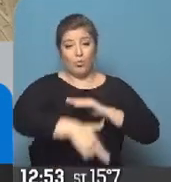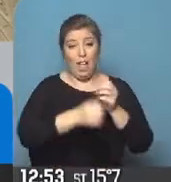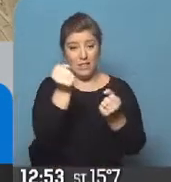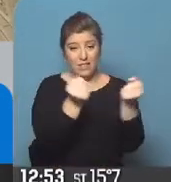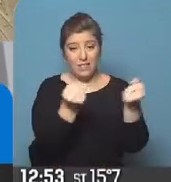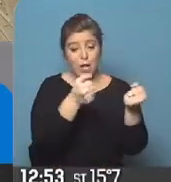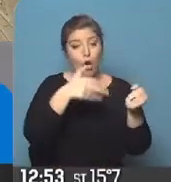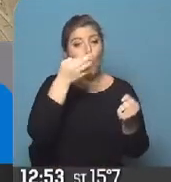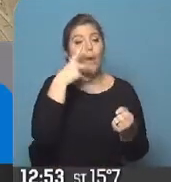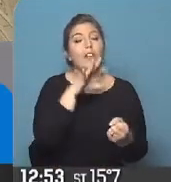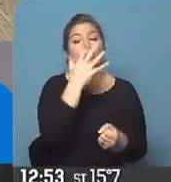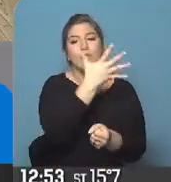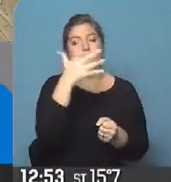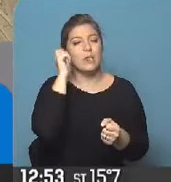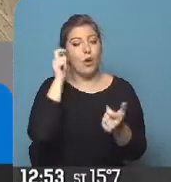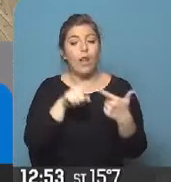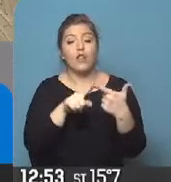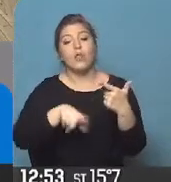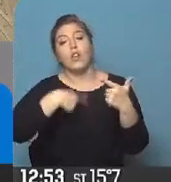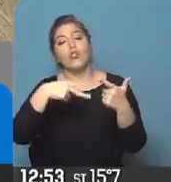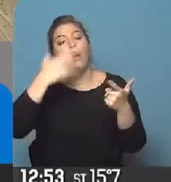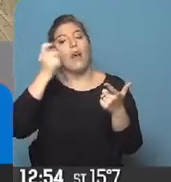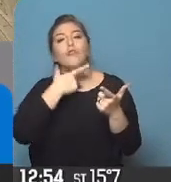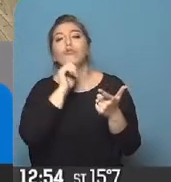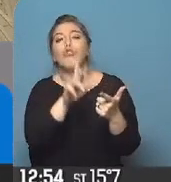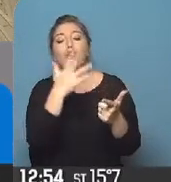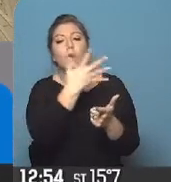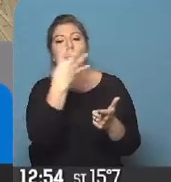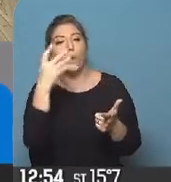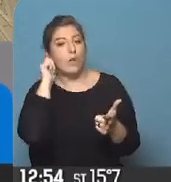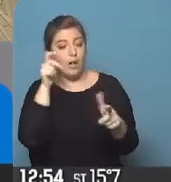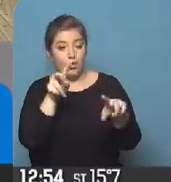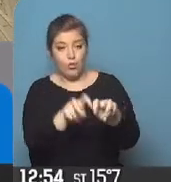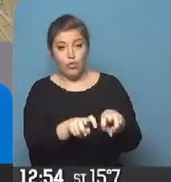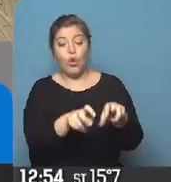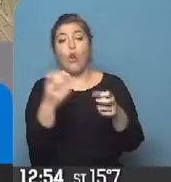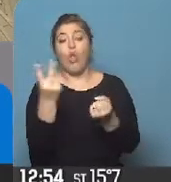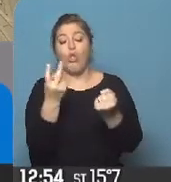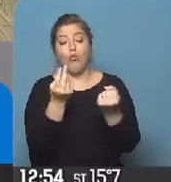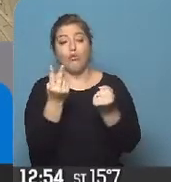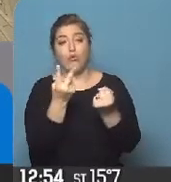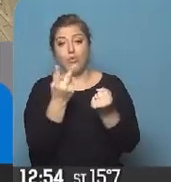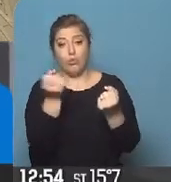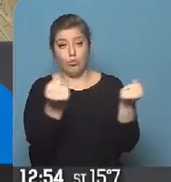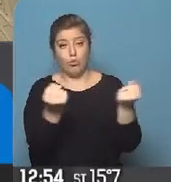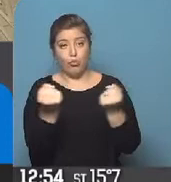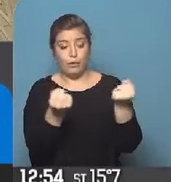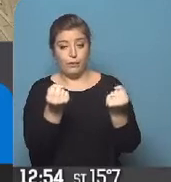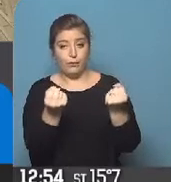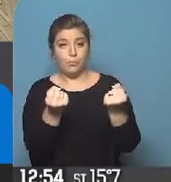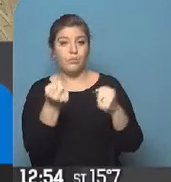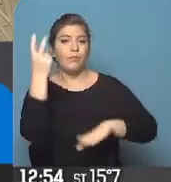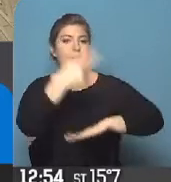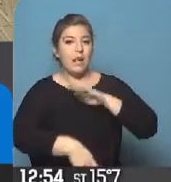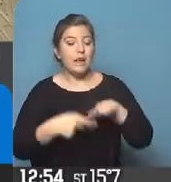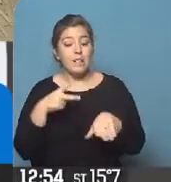norberto brienza de 55 años y néstor normandie de 54 quien viajaba en el lugar de la compañía antes de ese vehículo de alquiler